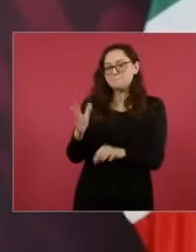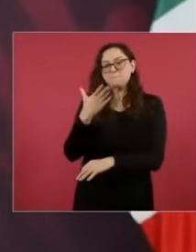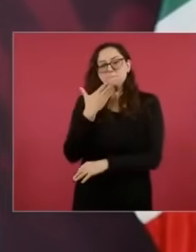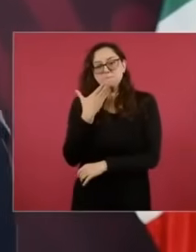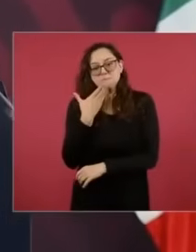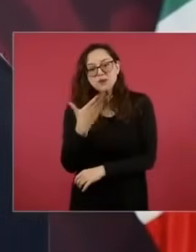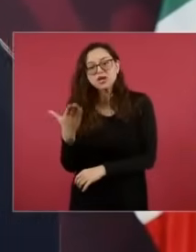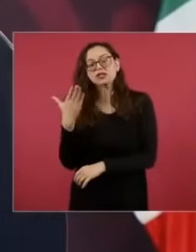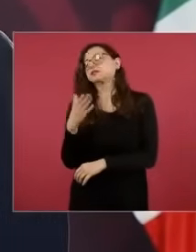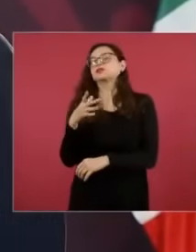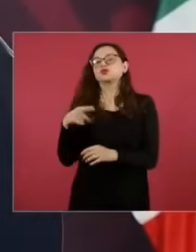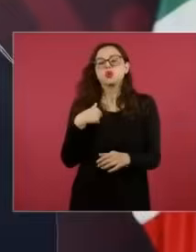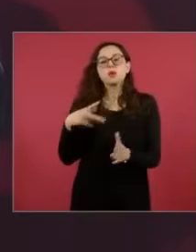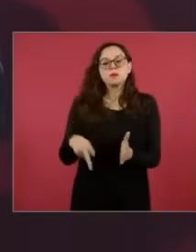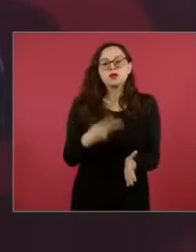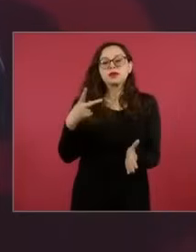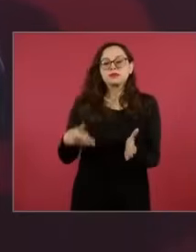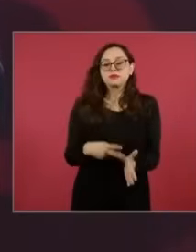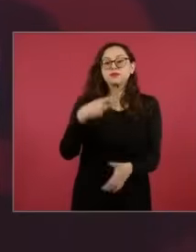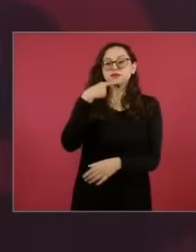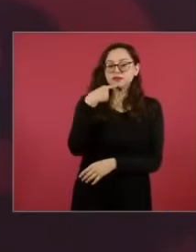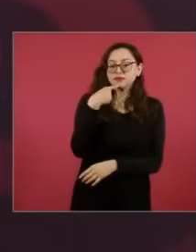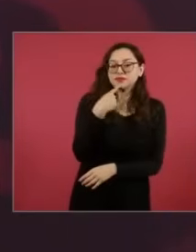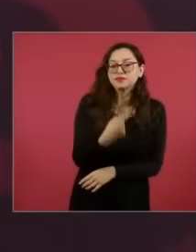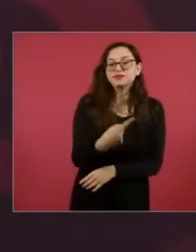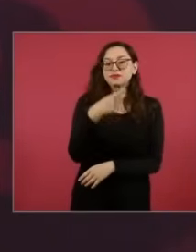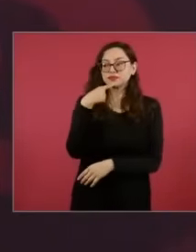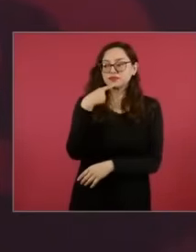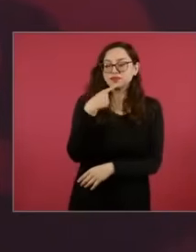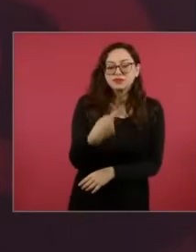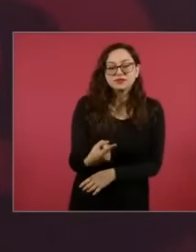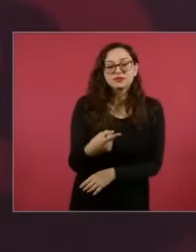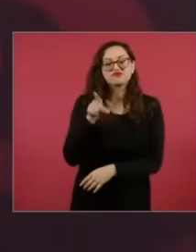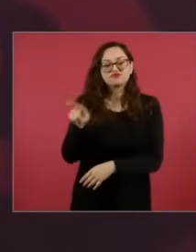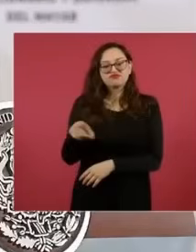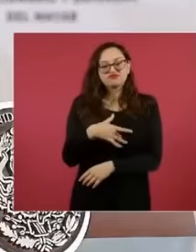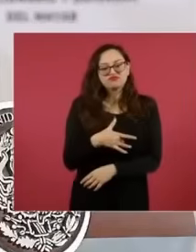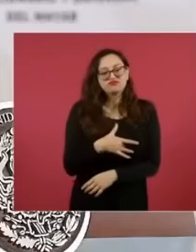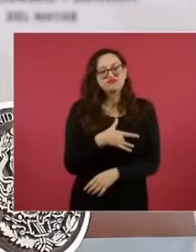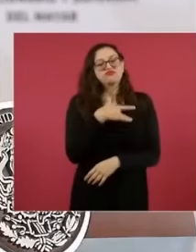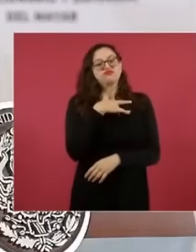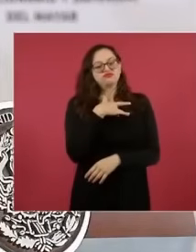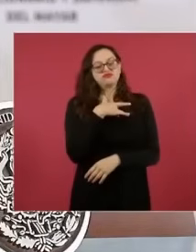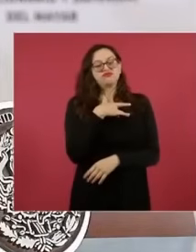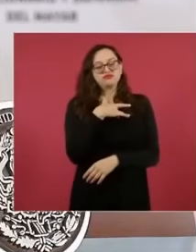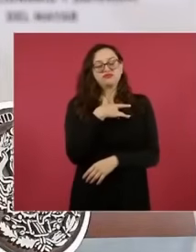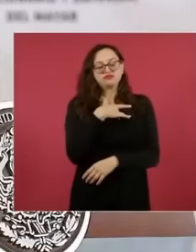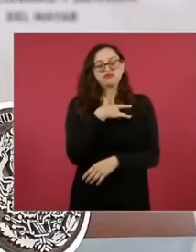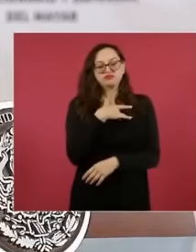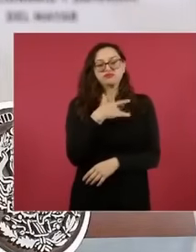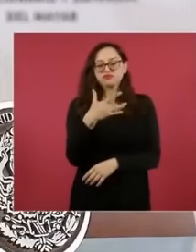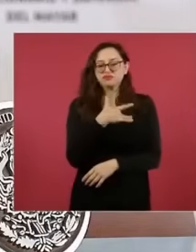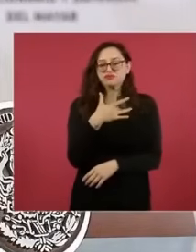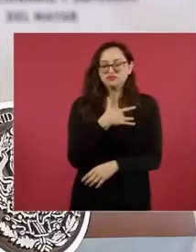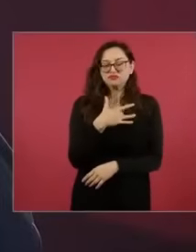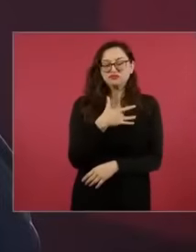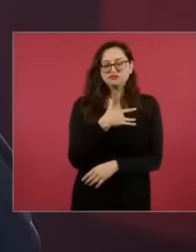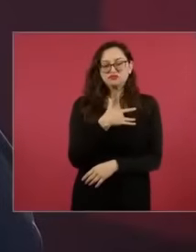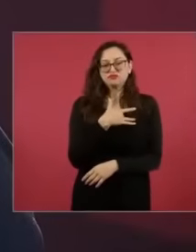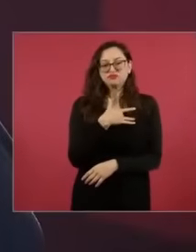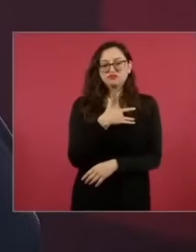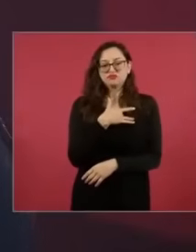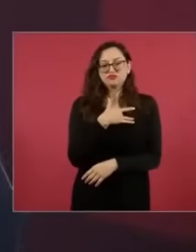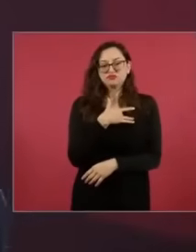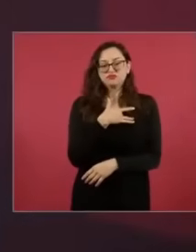Eso es lo que nos deja Andrés Manuel López Obrador. Y el único amor que le pedimos es ese, que se suscriba y le dé like para que esto se difunda